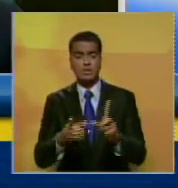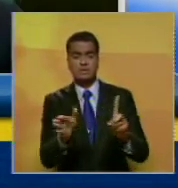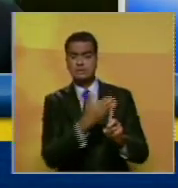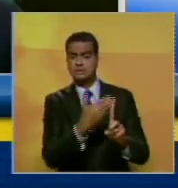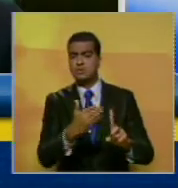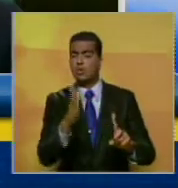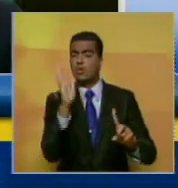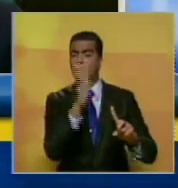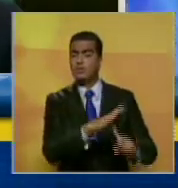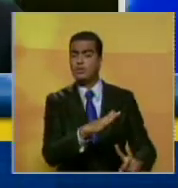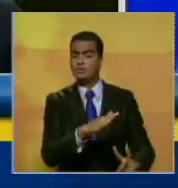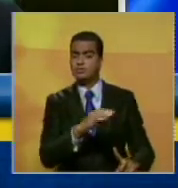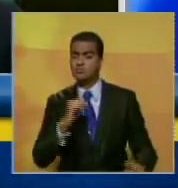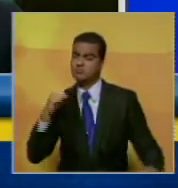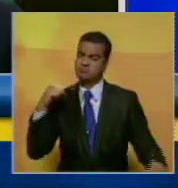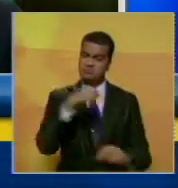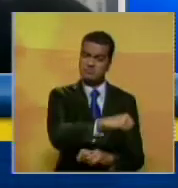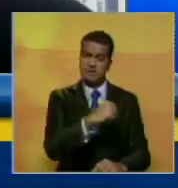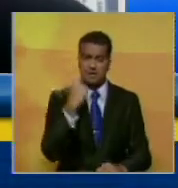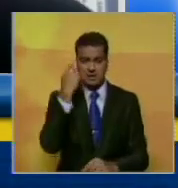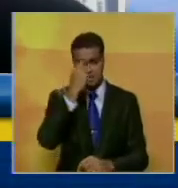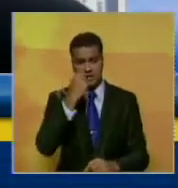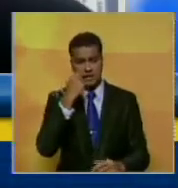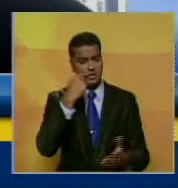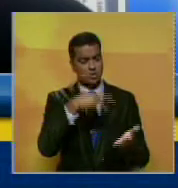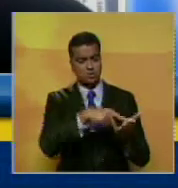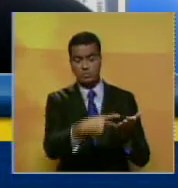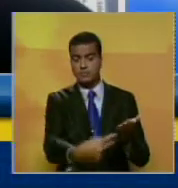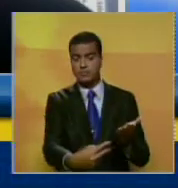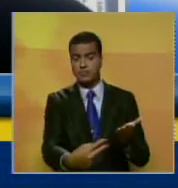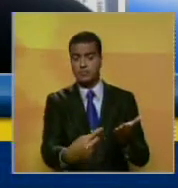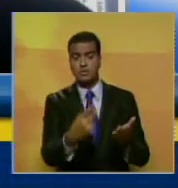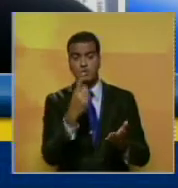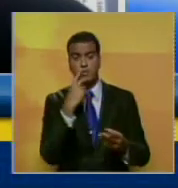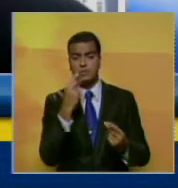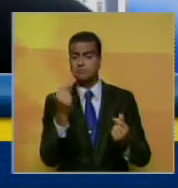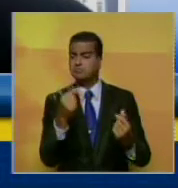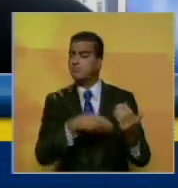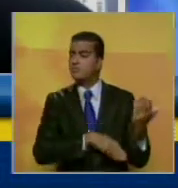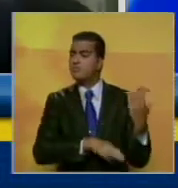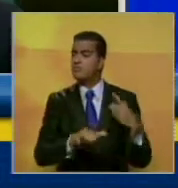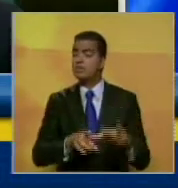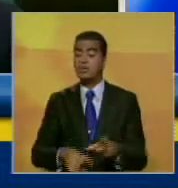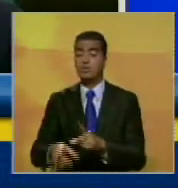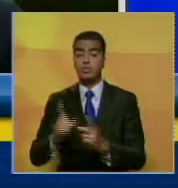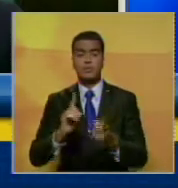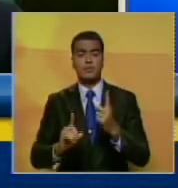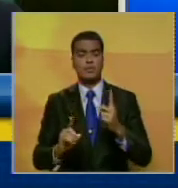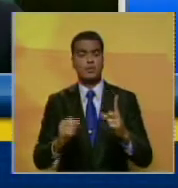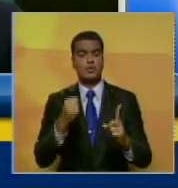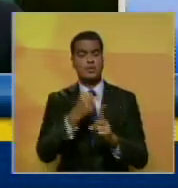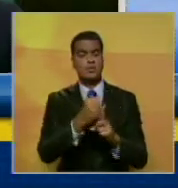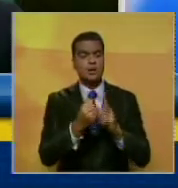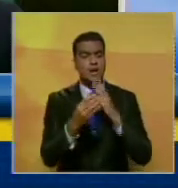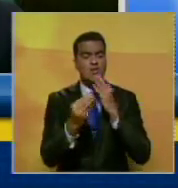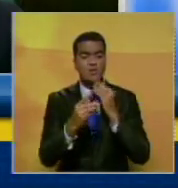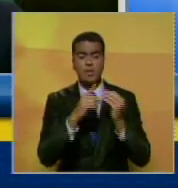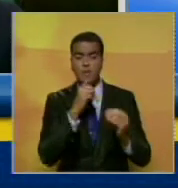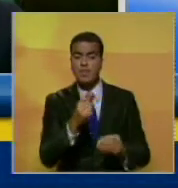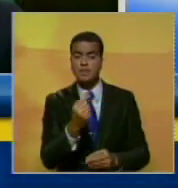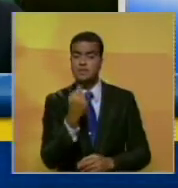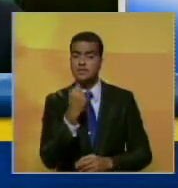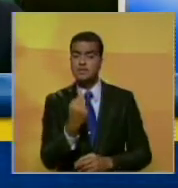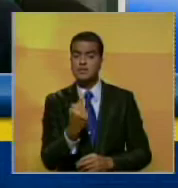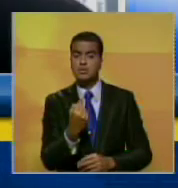agredió con un fuerte golpe en la cara que lo dejó tumbado en el piso. El sujeto huyó rápidamente del lugar tras varias agresiones verbales, tachando